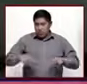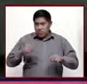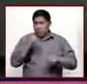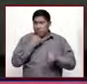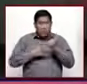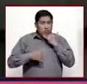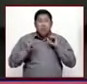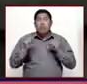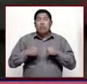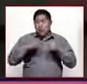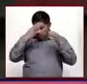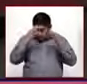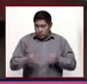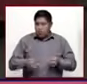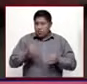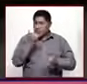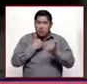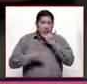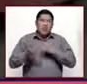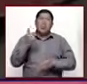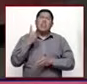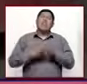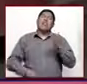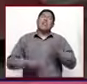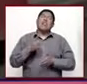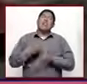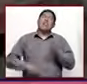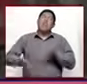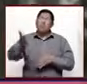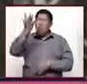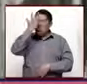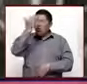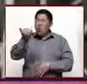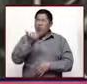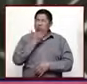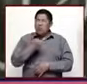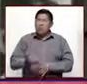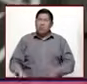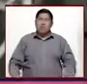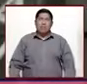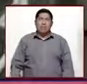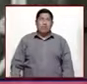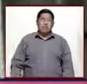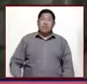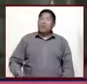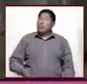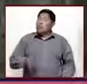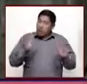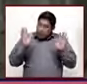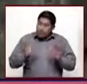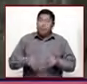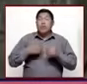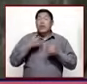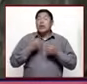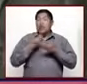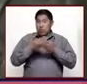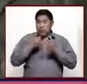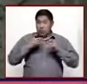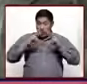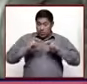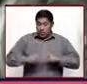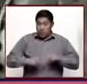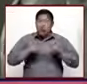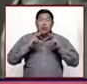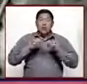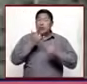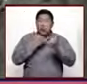así poder determinar qué habría sucedido exactamente. Bueno, será la investigación y los resultados de la misma lo que nos